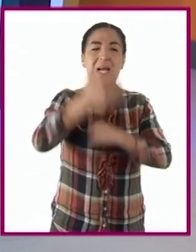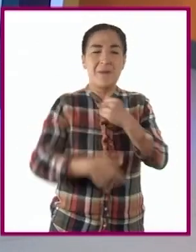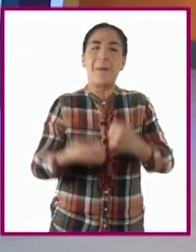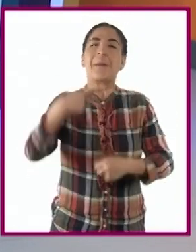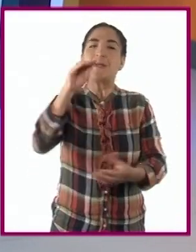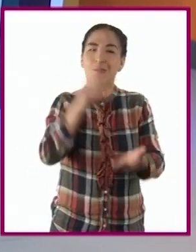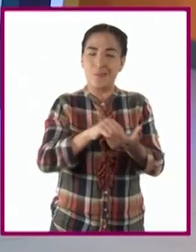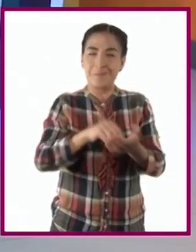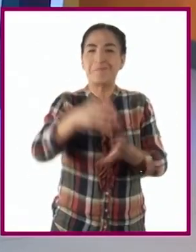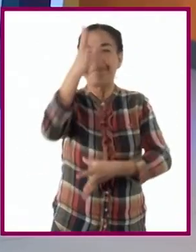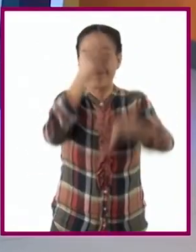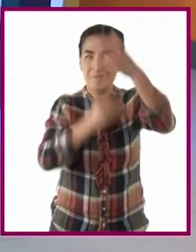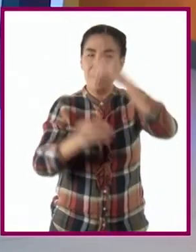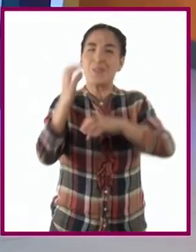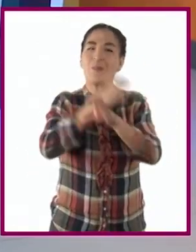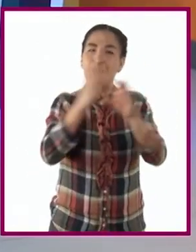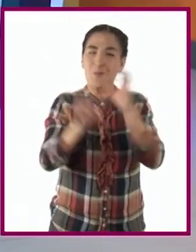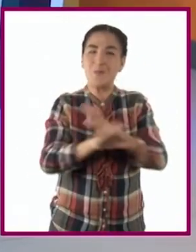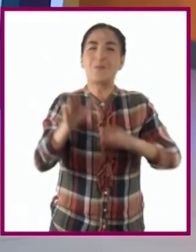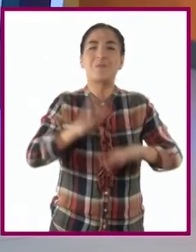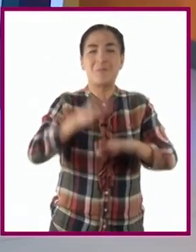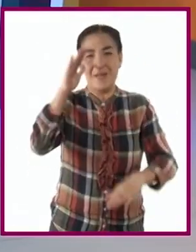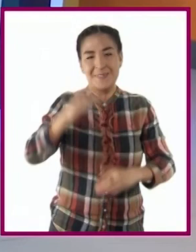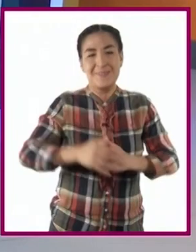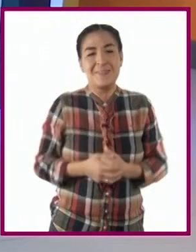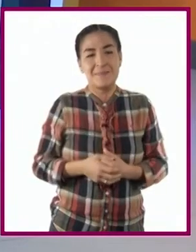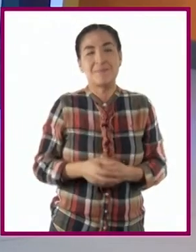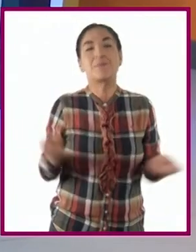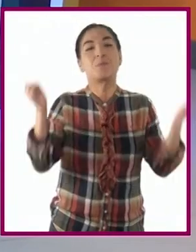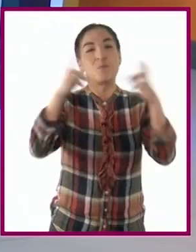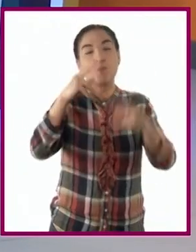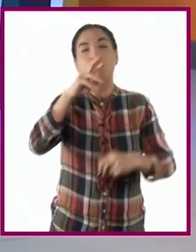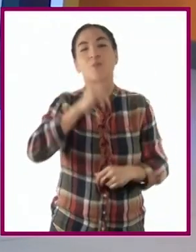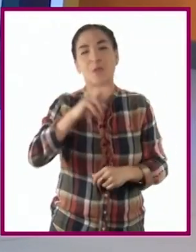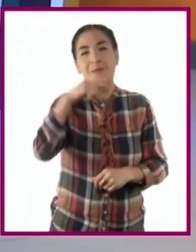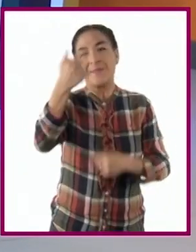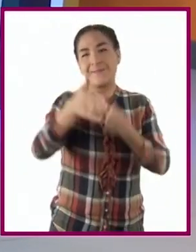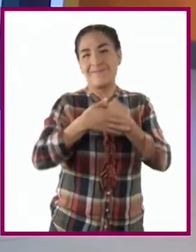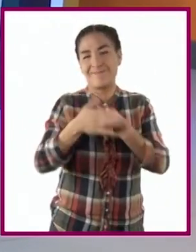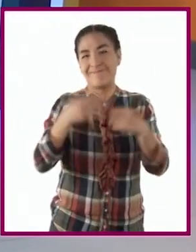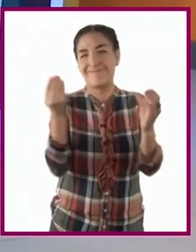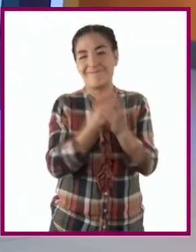aún nos queda mucho por explorar y construir, así que nos vemos en la próxima